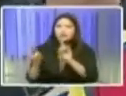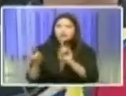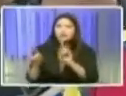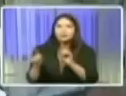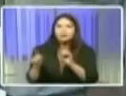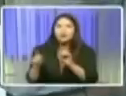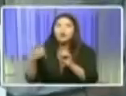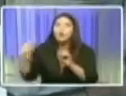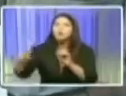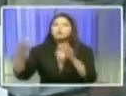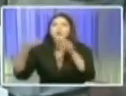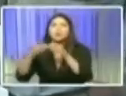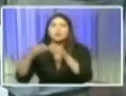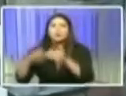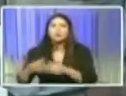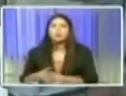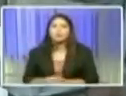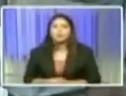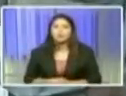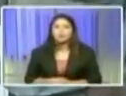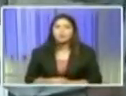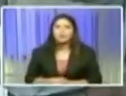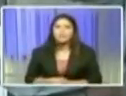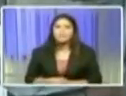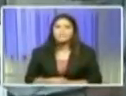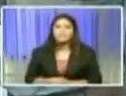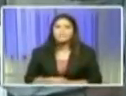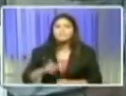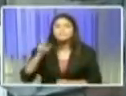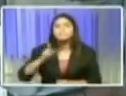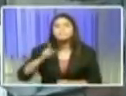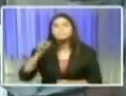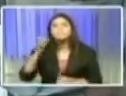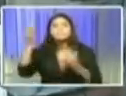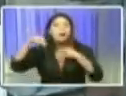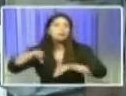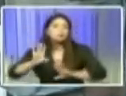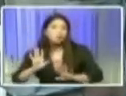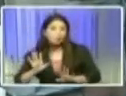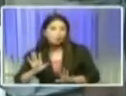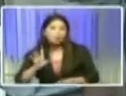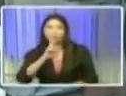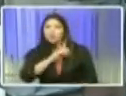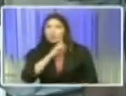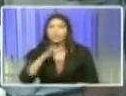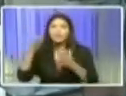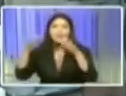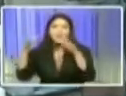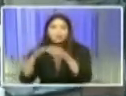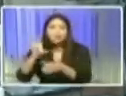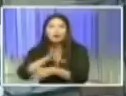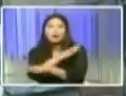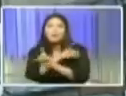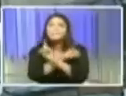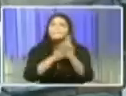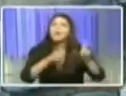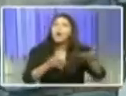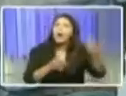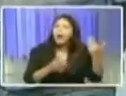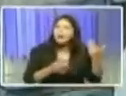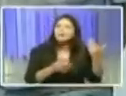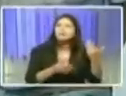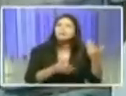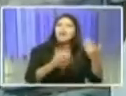Pato. El Pacto. Pero estaba la gente de